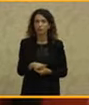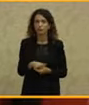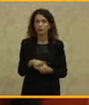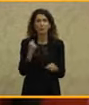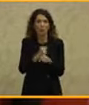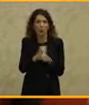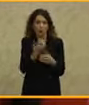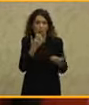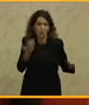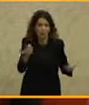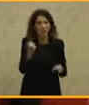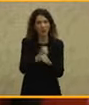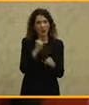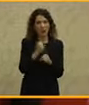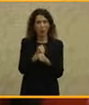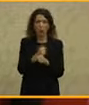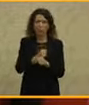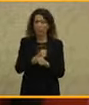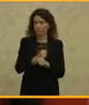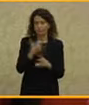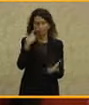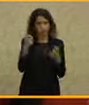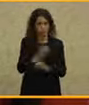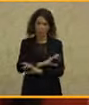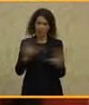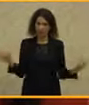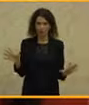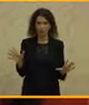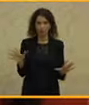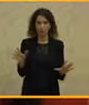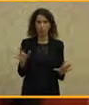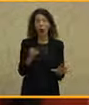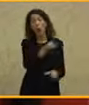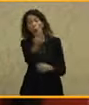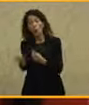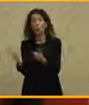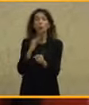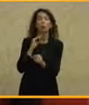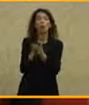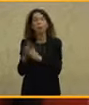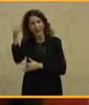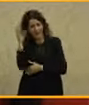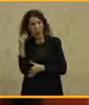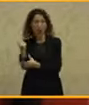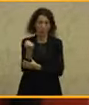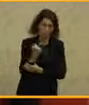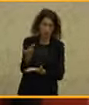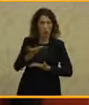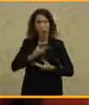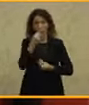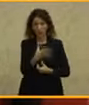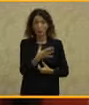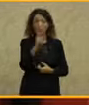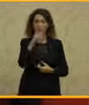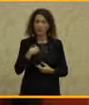En el trabajo. En el trabajo es donde más lo noto, por ejemplo. Es cierto que hay compañeros y compañeras que me ayudan y me apoyan. Pero